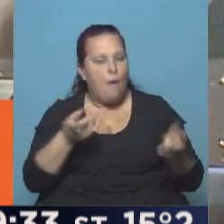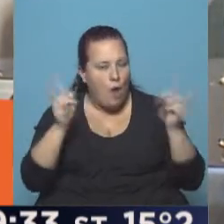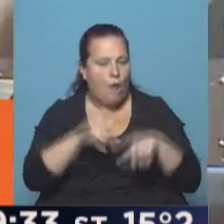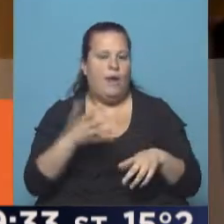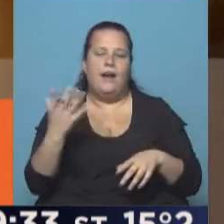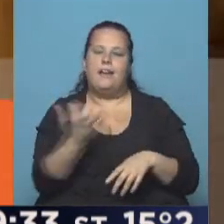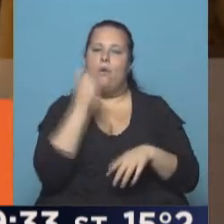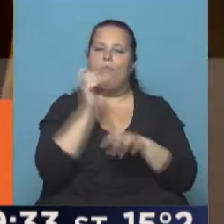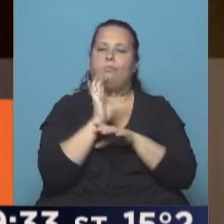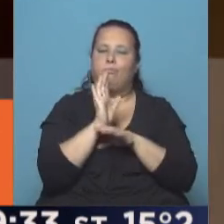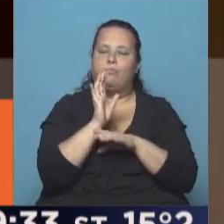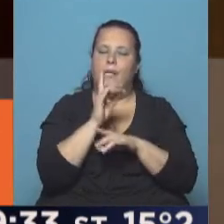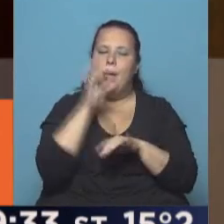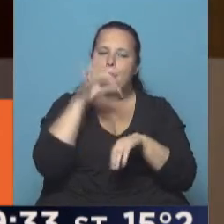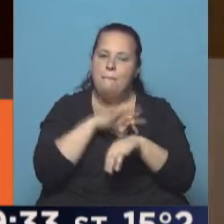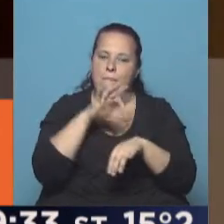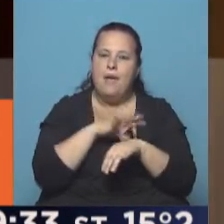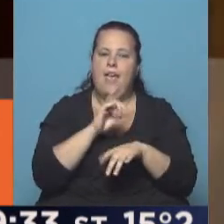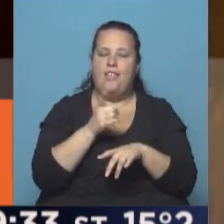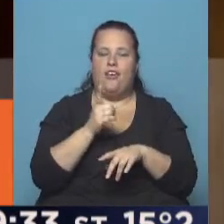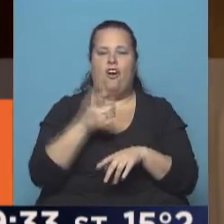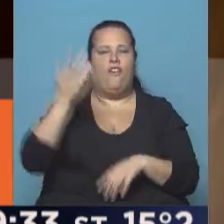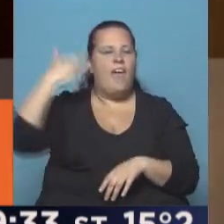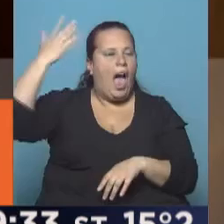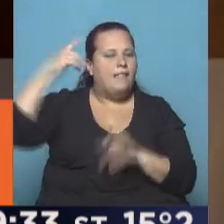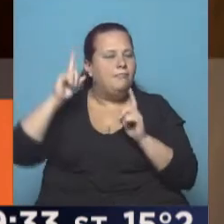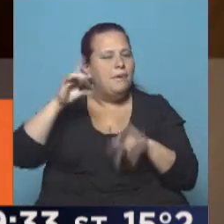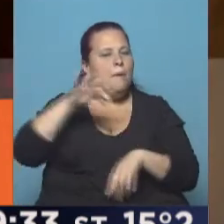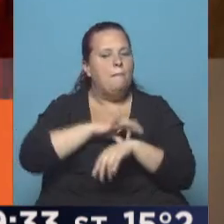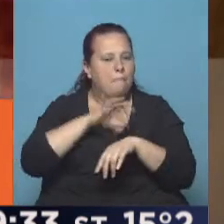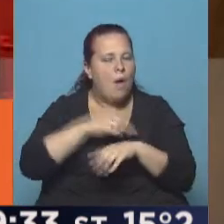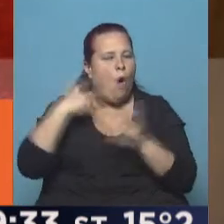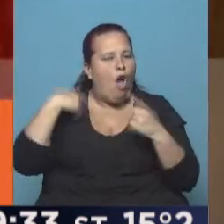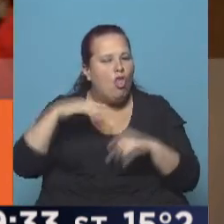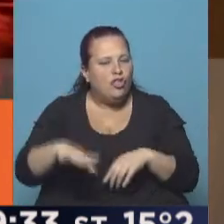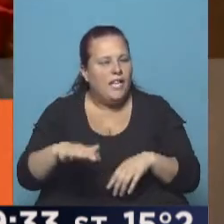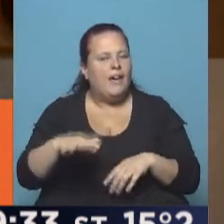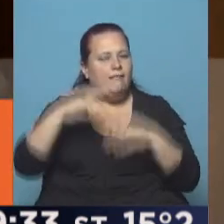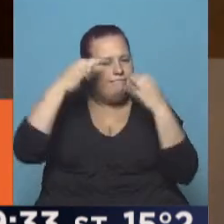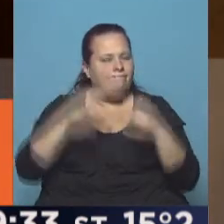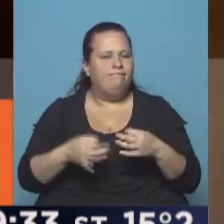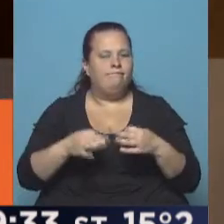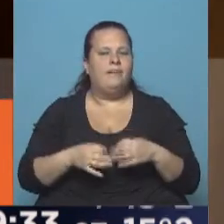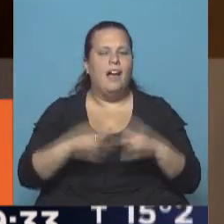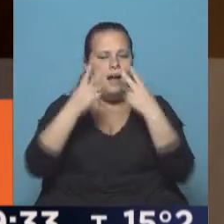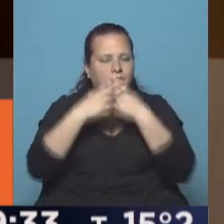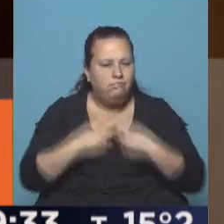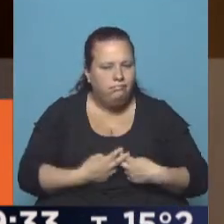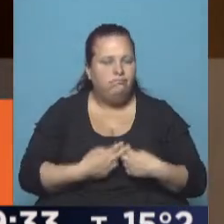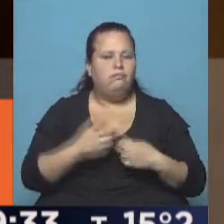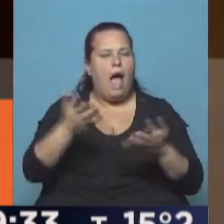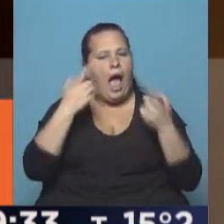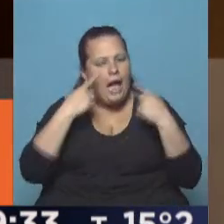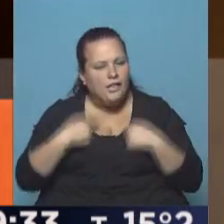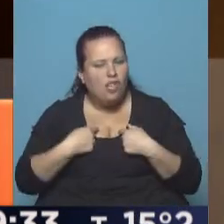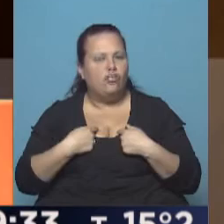recuperar al médico de hace muchos años, el médico cuando éramos chicos, donde realmente nos revisaba, nos